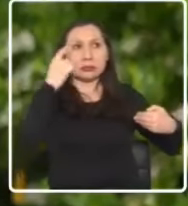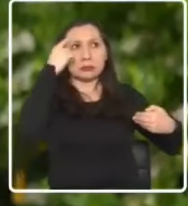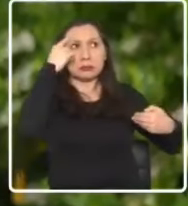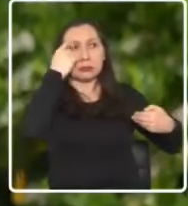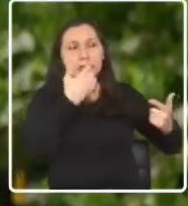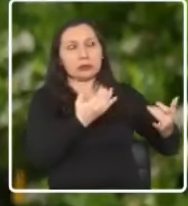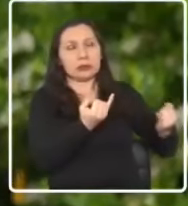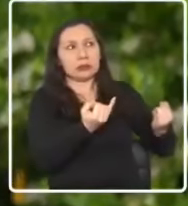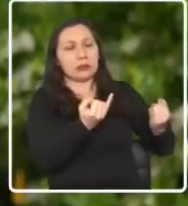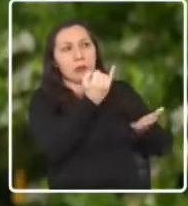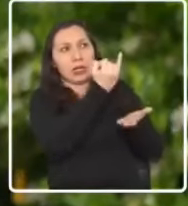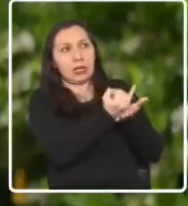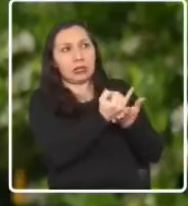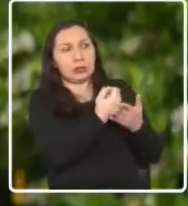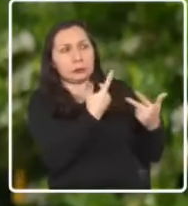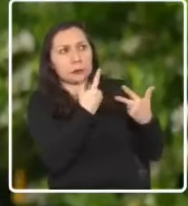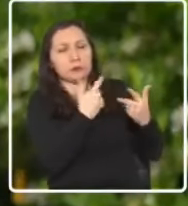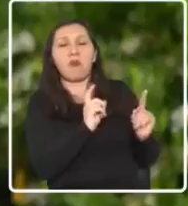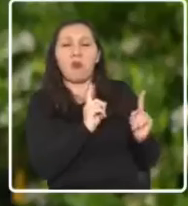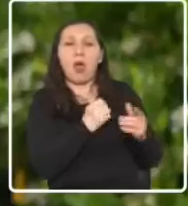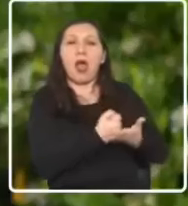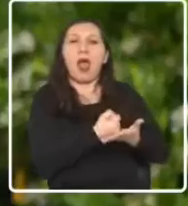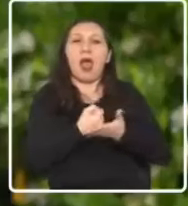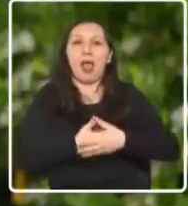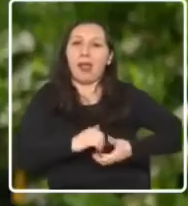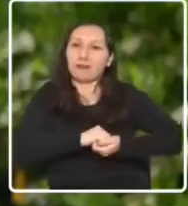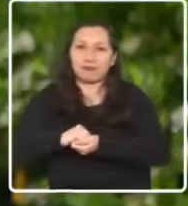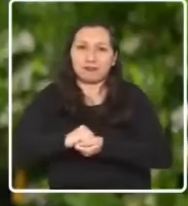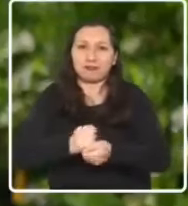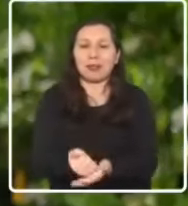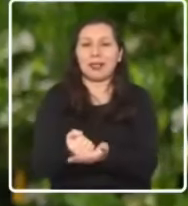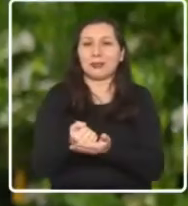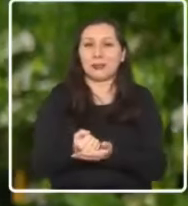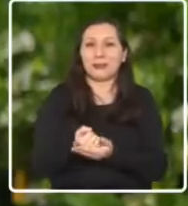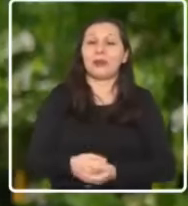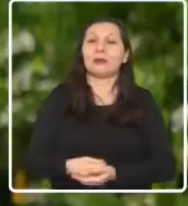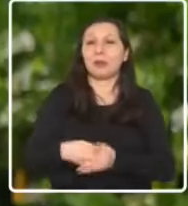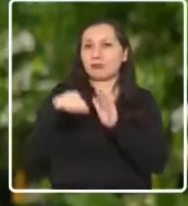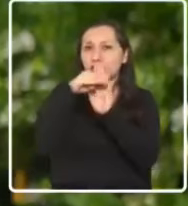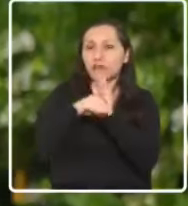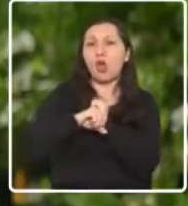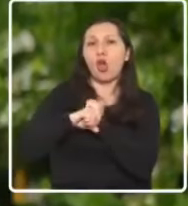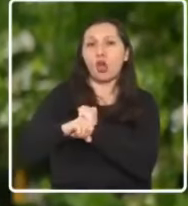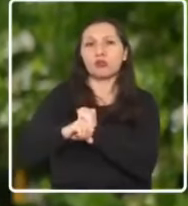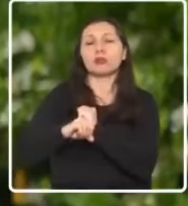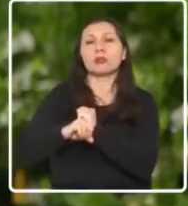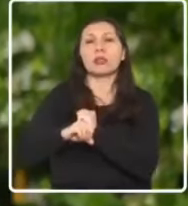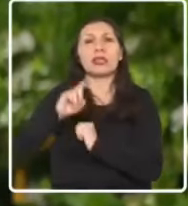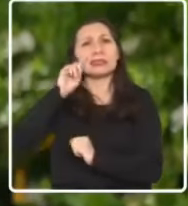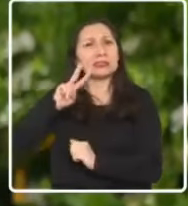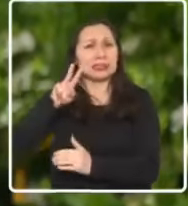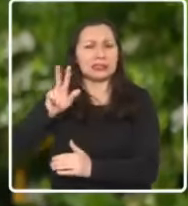una institución que persigue y lo asumimos como un socio que nos colabora. Se están tomando las medidas contra la informalidad que tanto